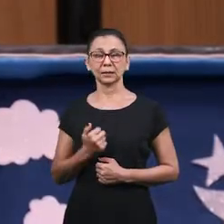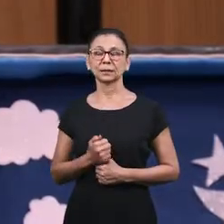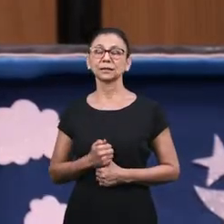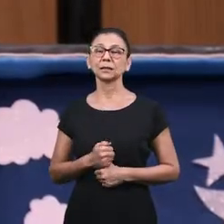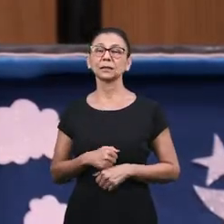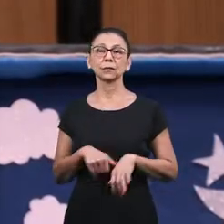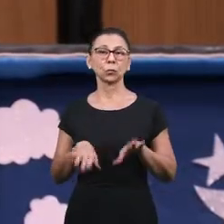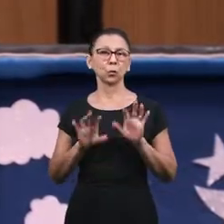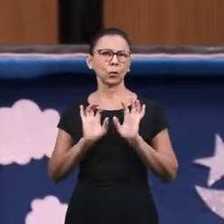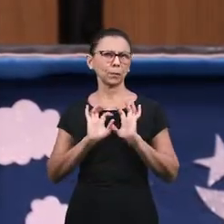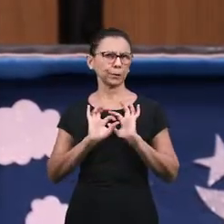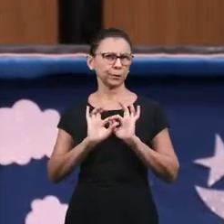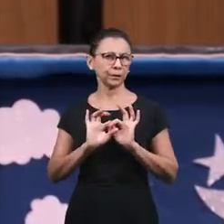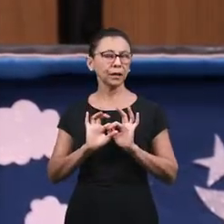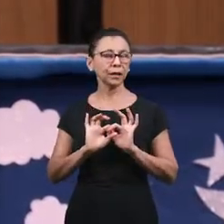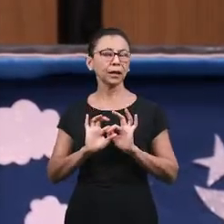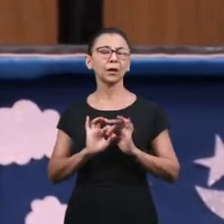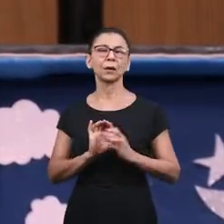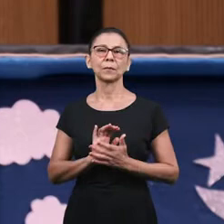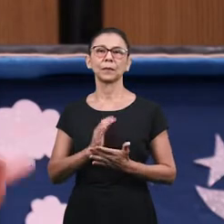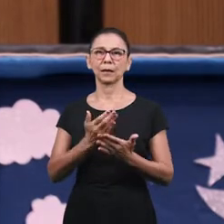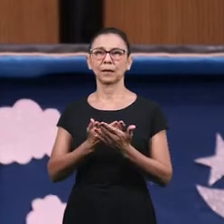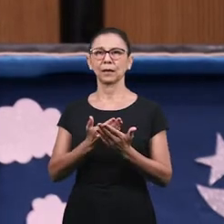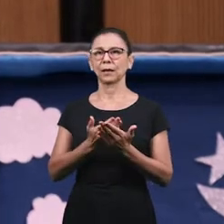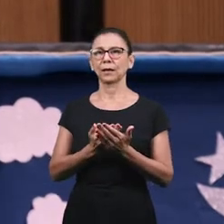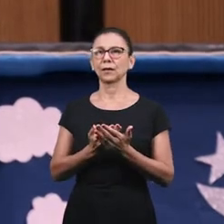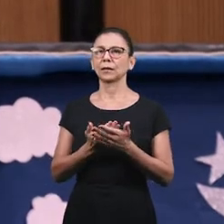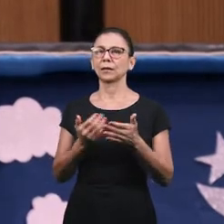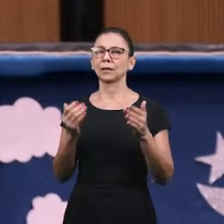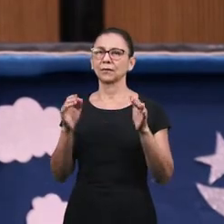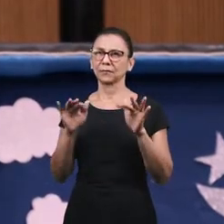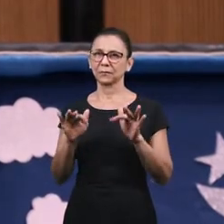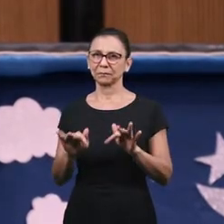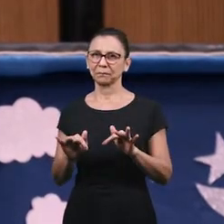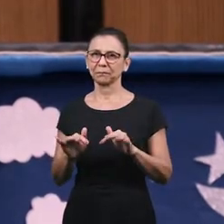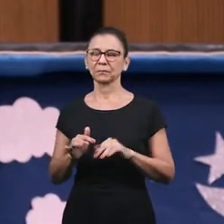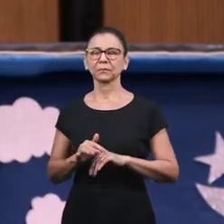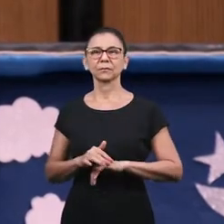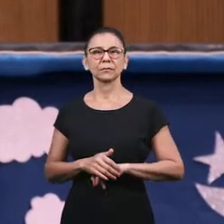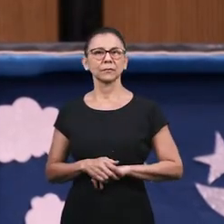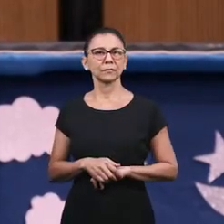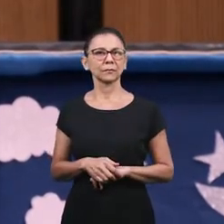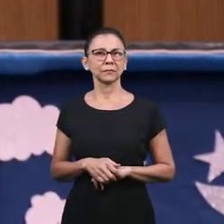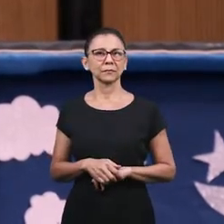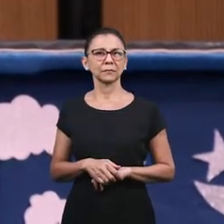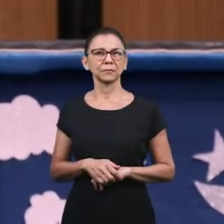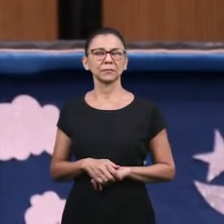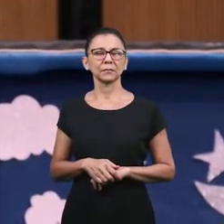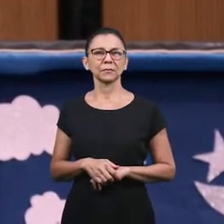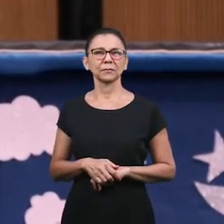Vamos ahora a cerrar nuestros ojos para encerrar nuestra clase.